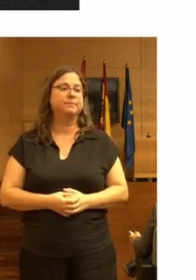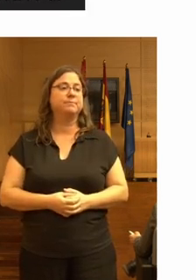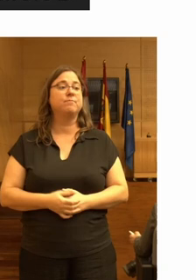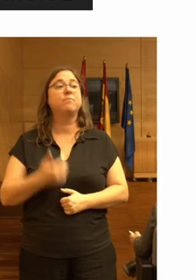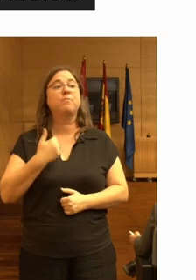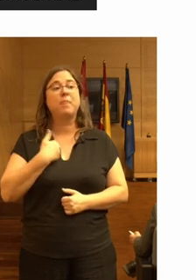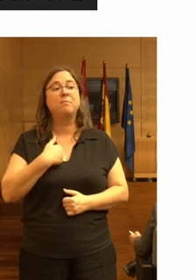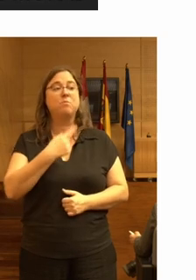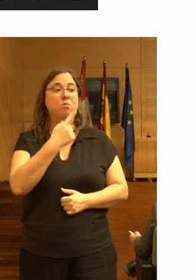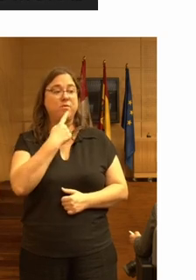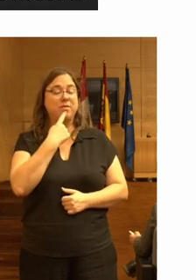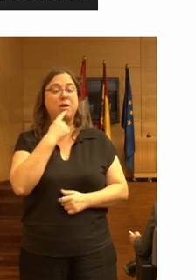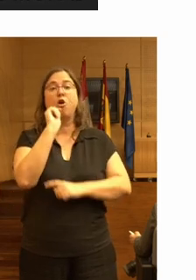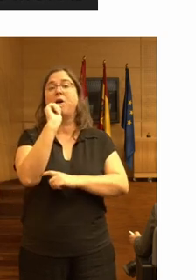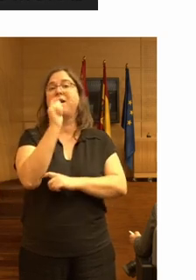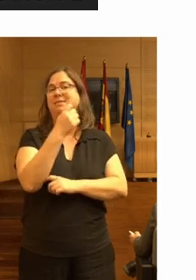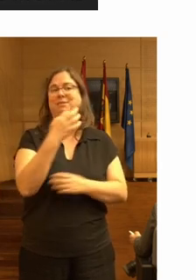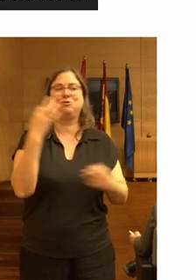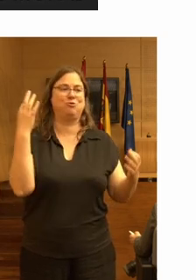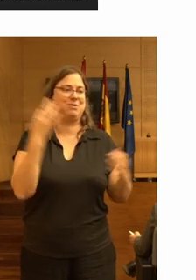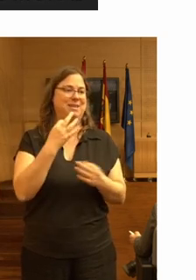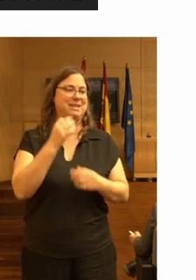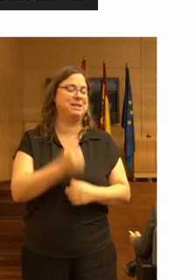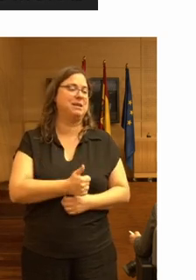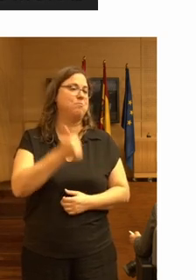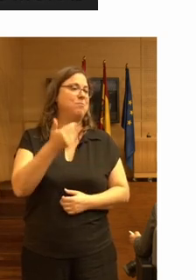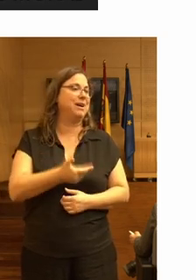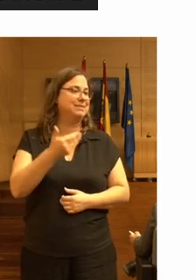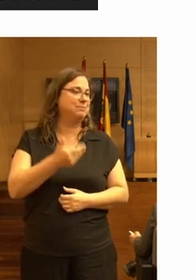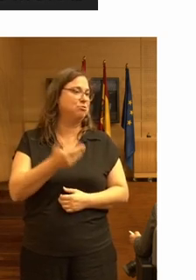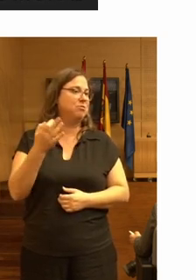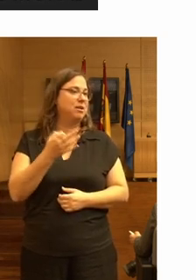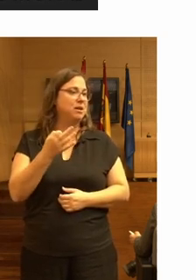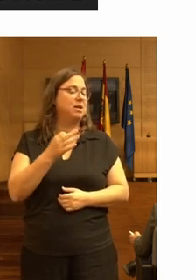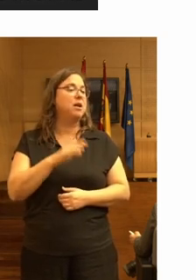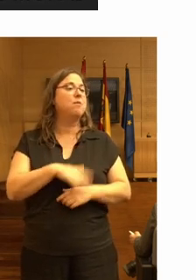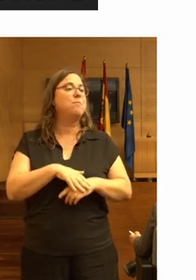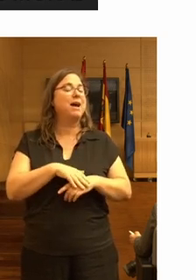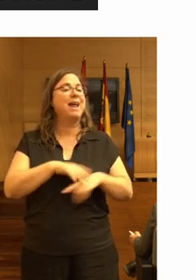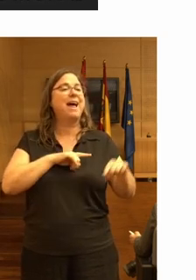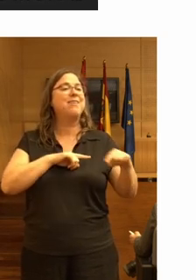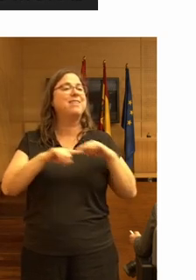Como digo, una de las claves de éxito, de las más importantes, si no la más importante, es la voluntad de la